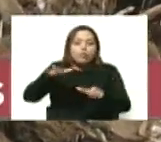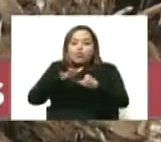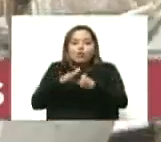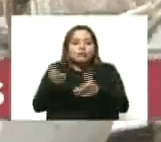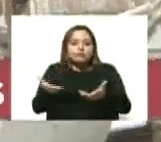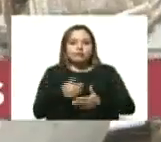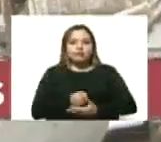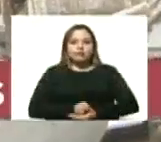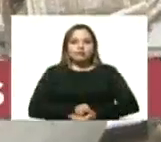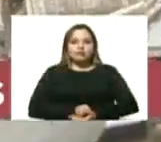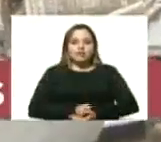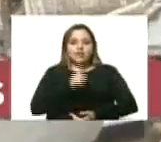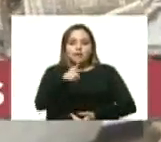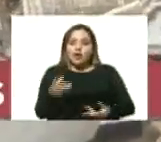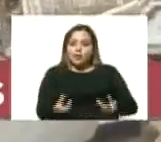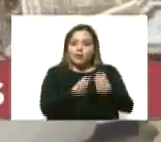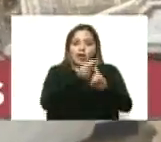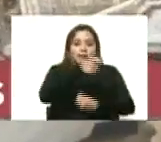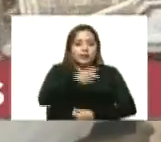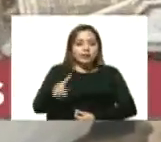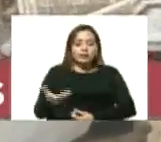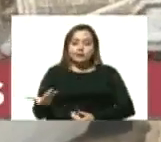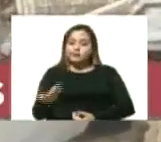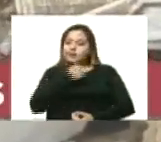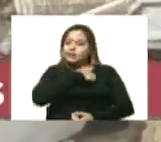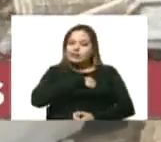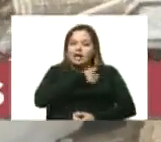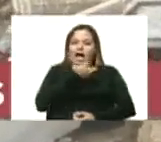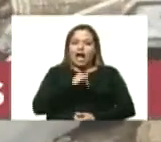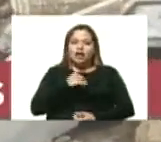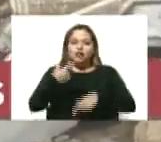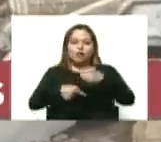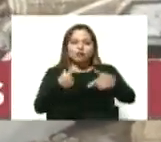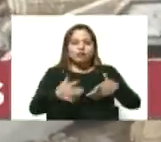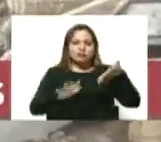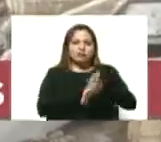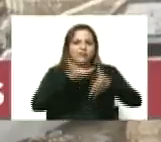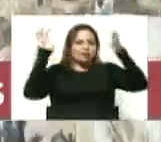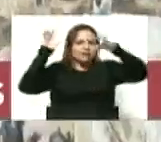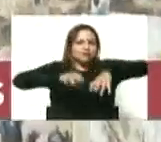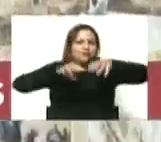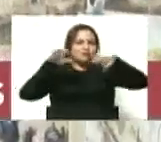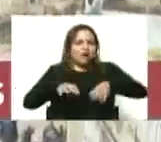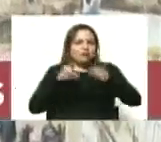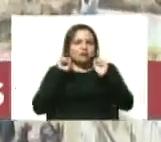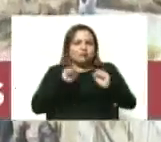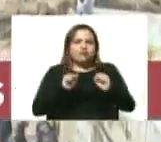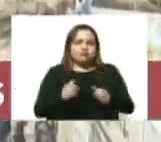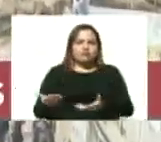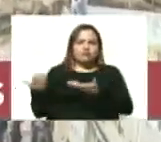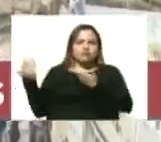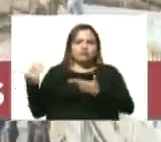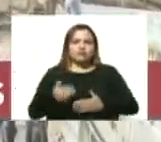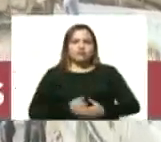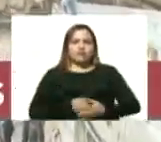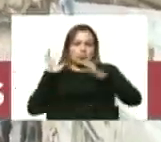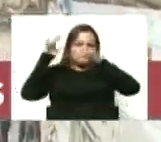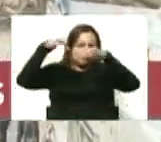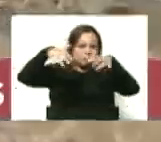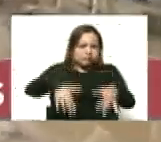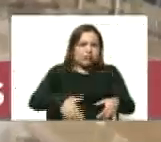también a quienes lamentablemente pues se vieron afectados por este lamentable deslave que